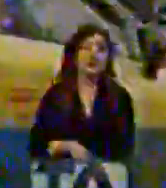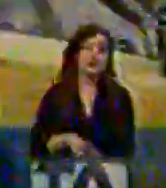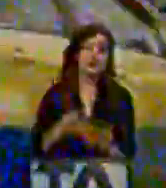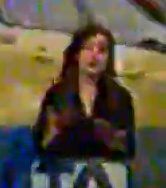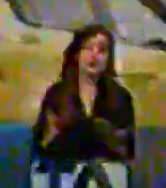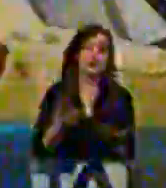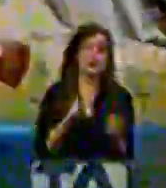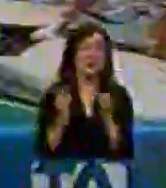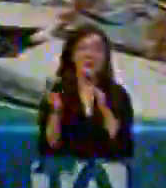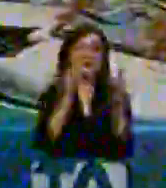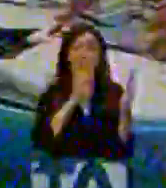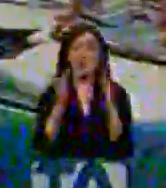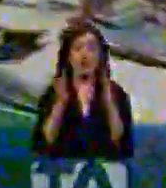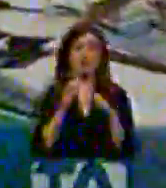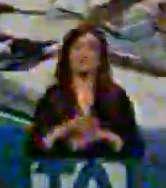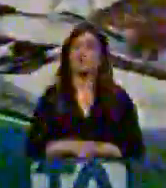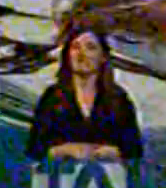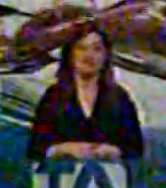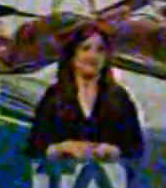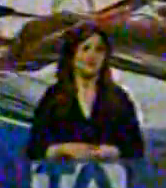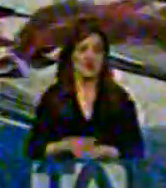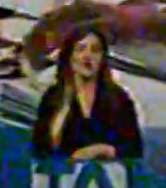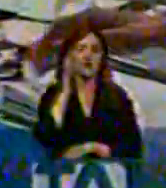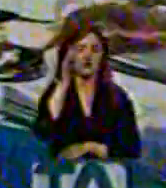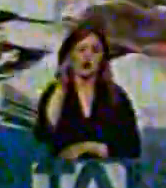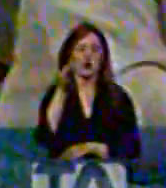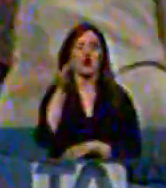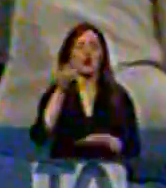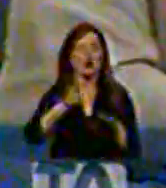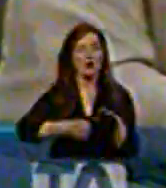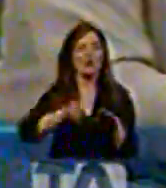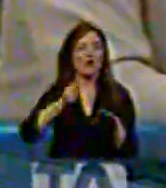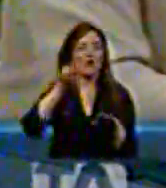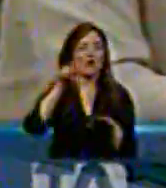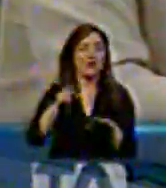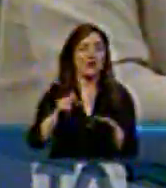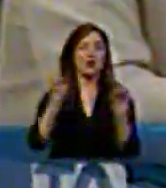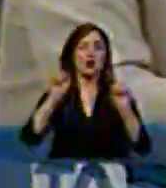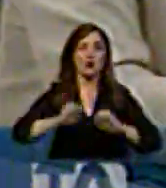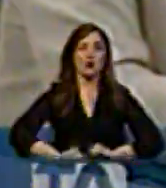hayan transitorios, o de haberlo, que los futuros magistrados tengan la